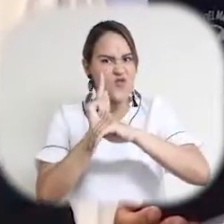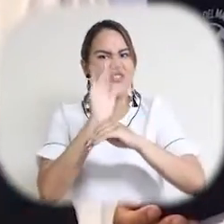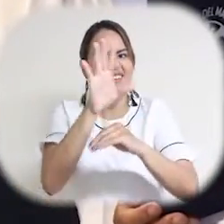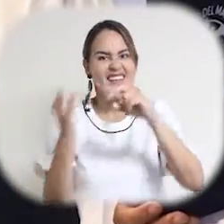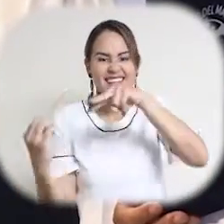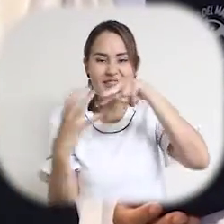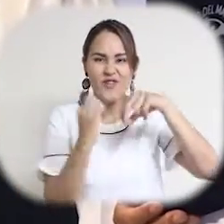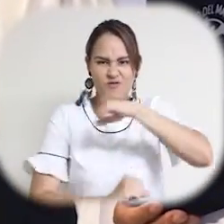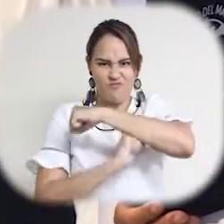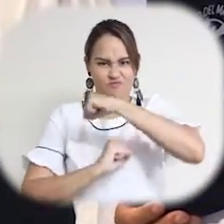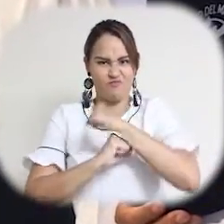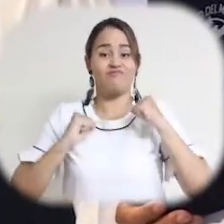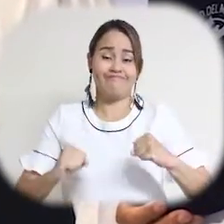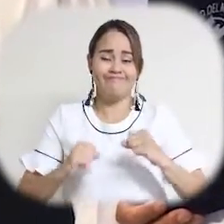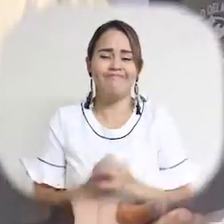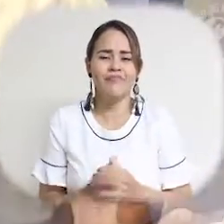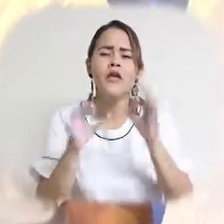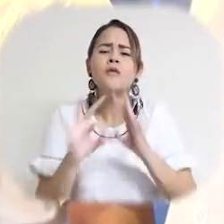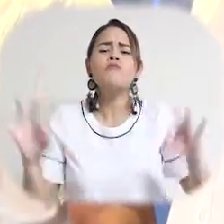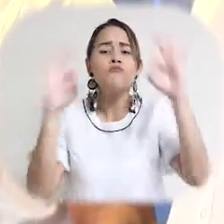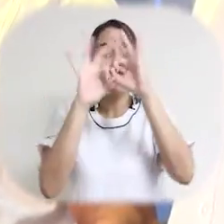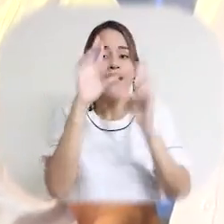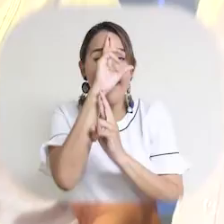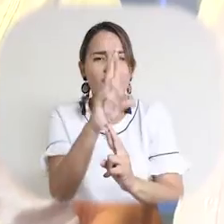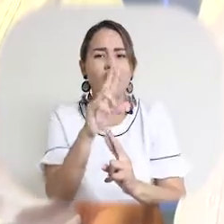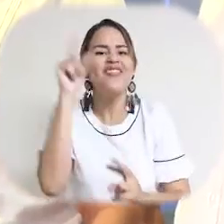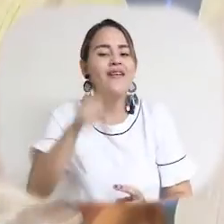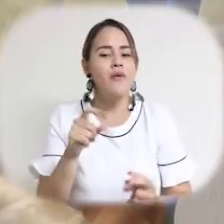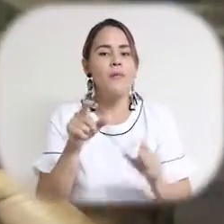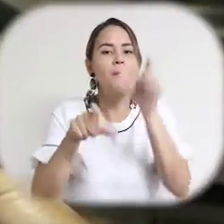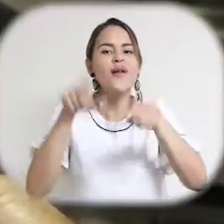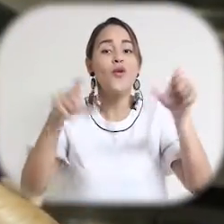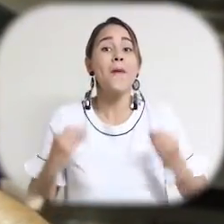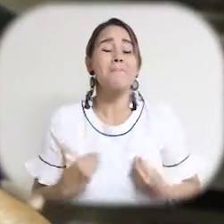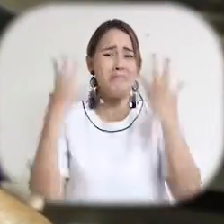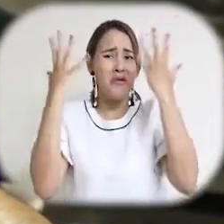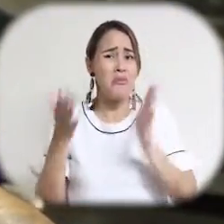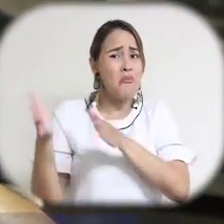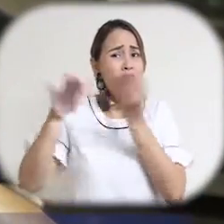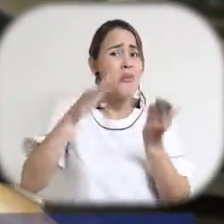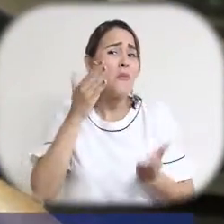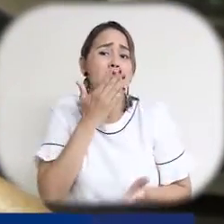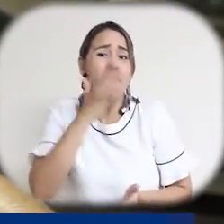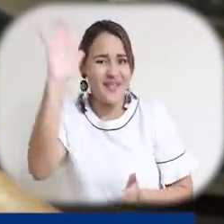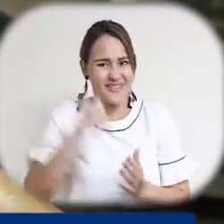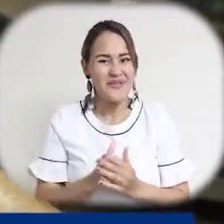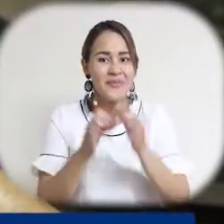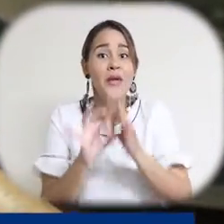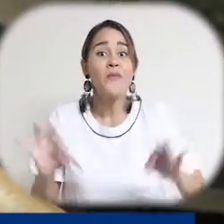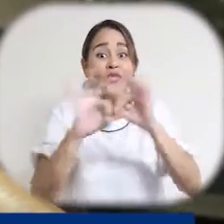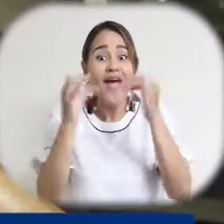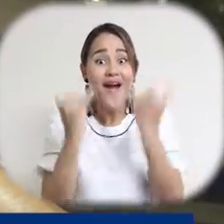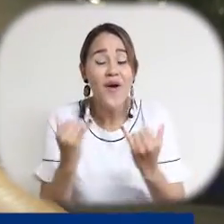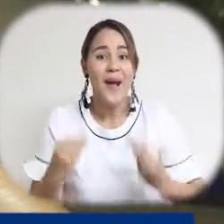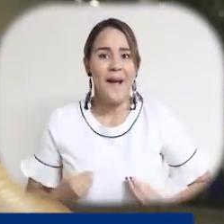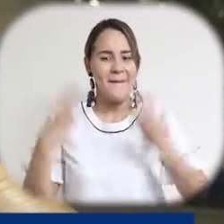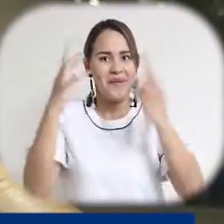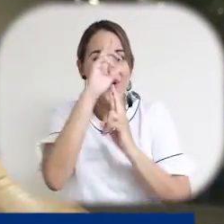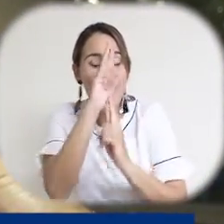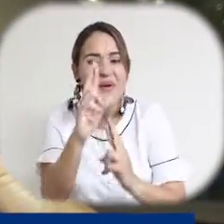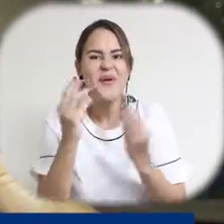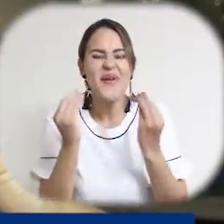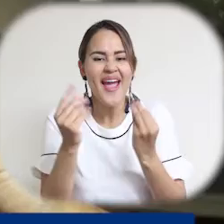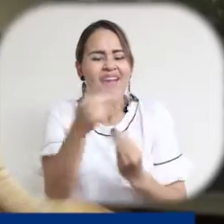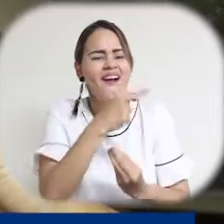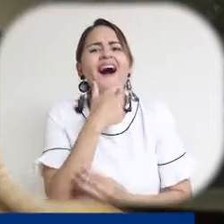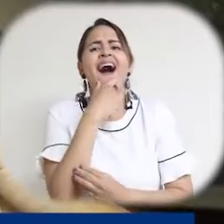los reconocimientos hay que hacerlos en vida, cuando la gente tiene posibilidad de entender o de oír de las generaciones presentes, que estamos agradecidos con las